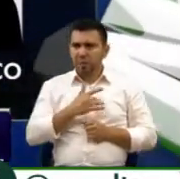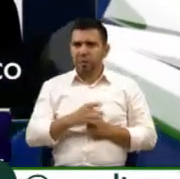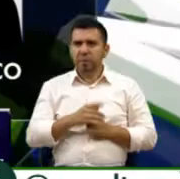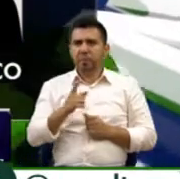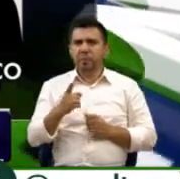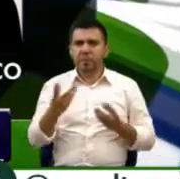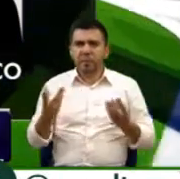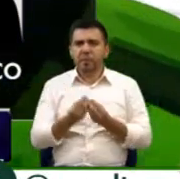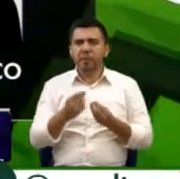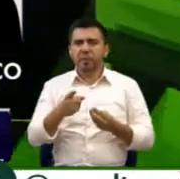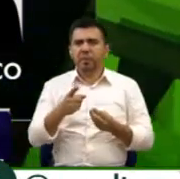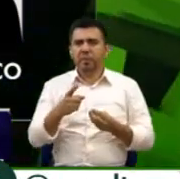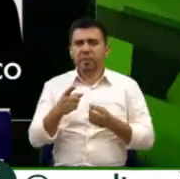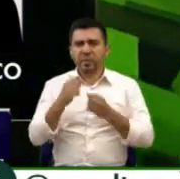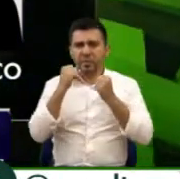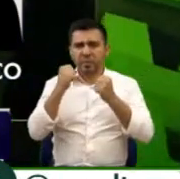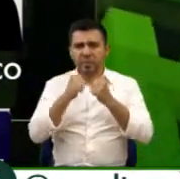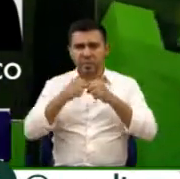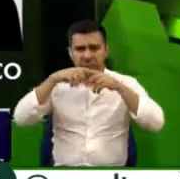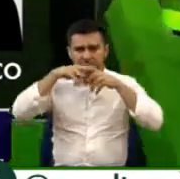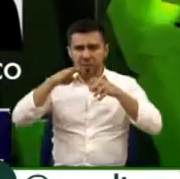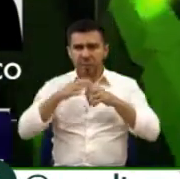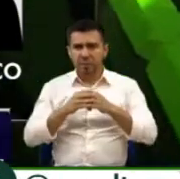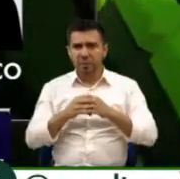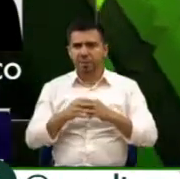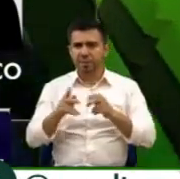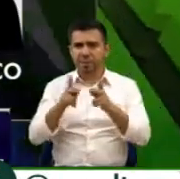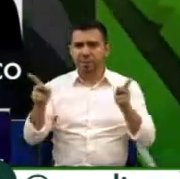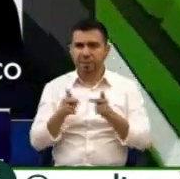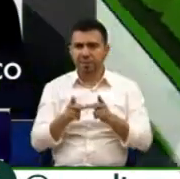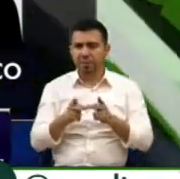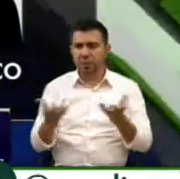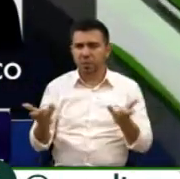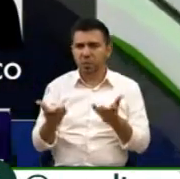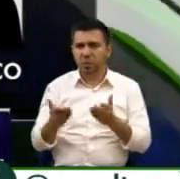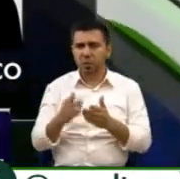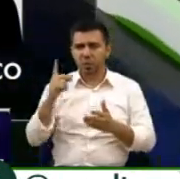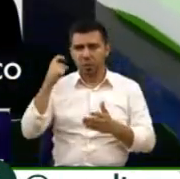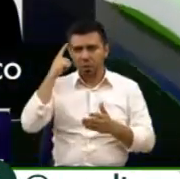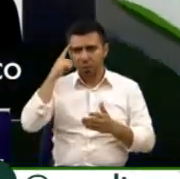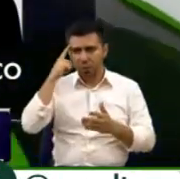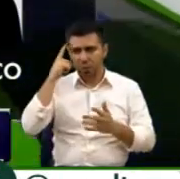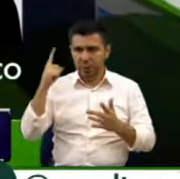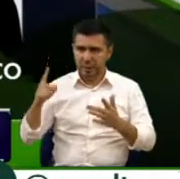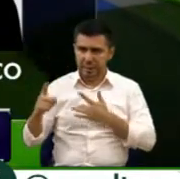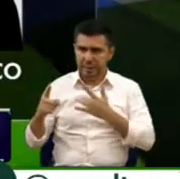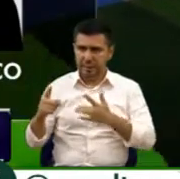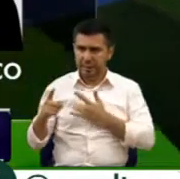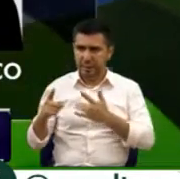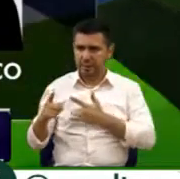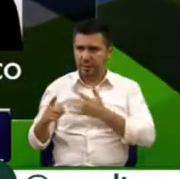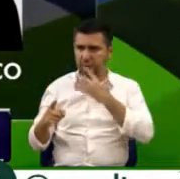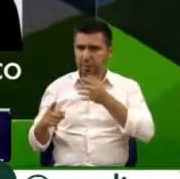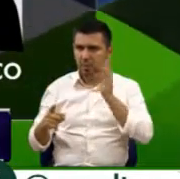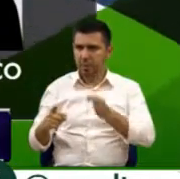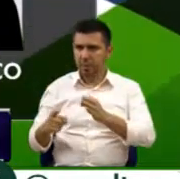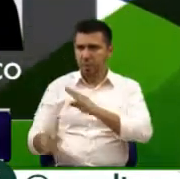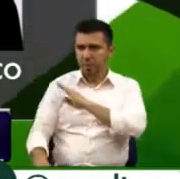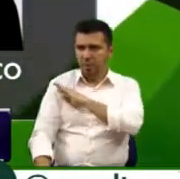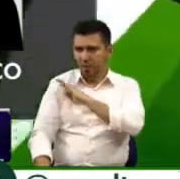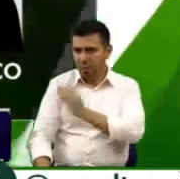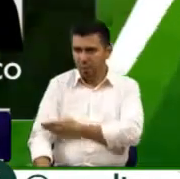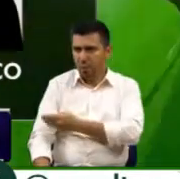convocándonos para hacerlo en lugares donde el gobierno de una u otra manera sienta que somos fuertes, que estamos